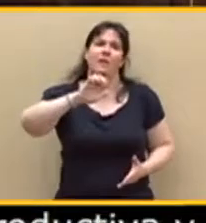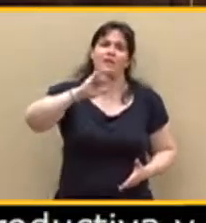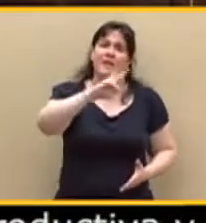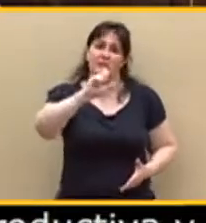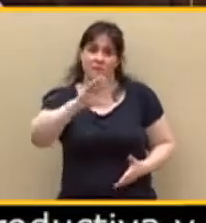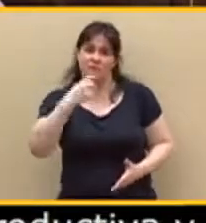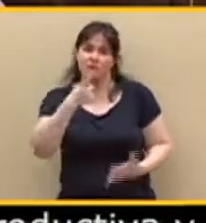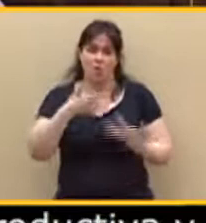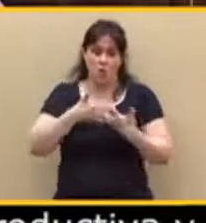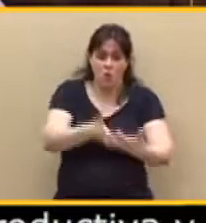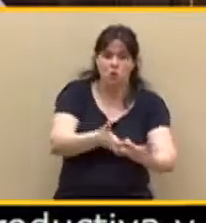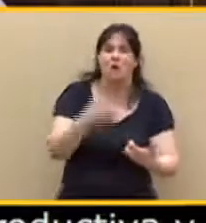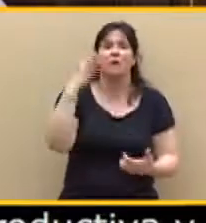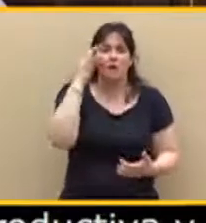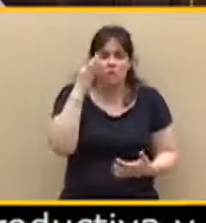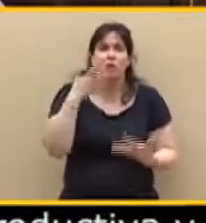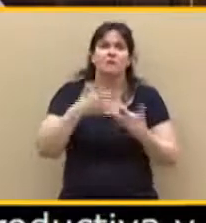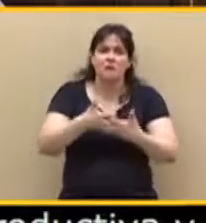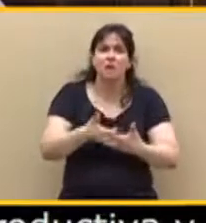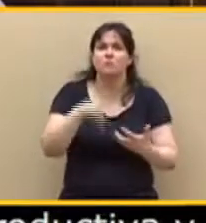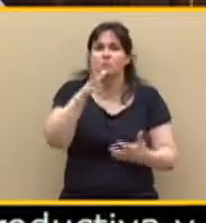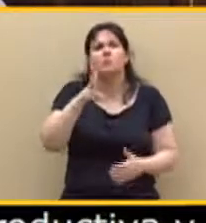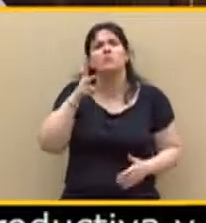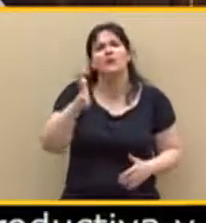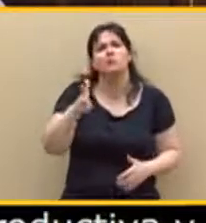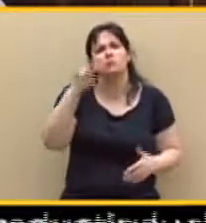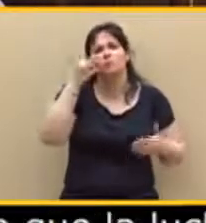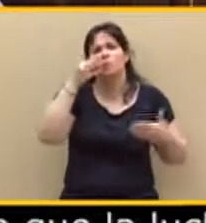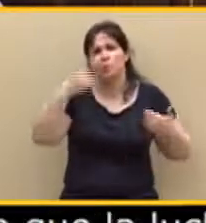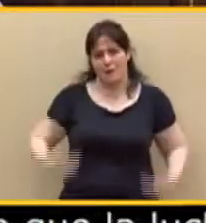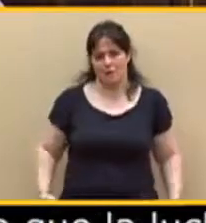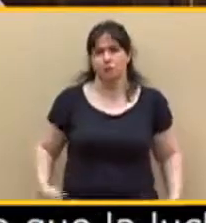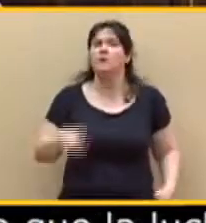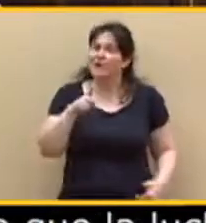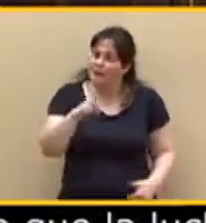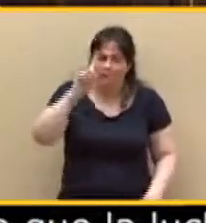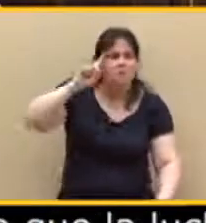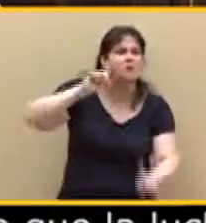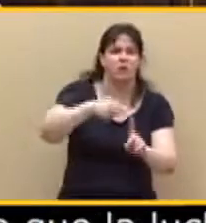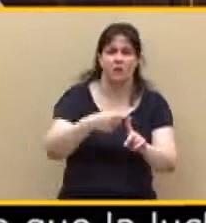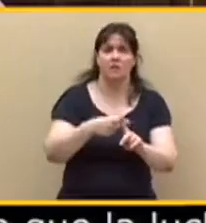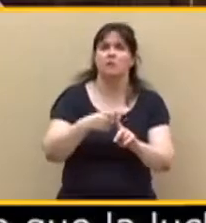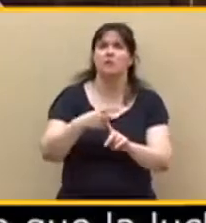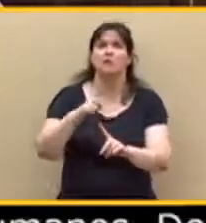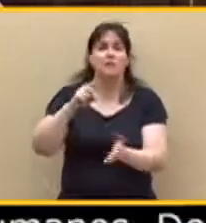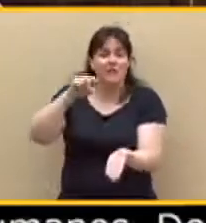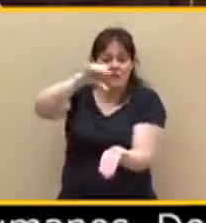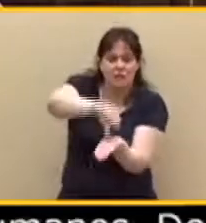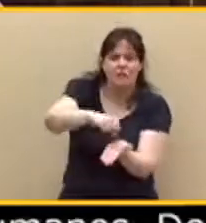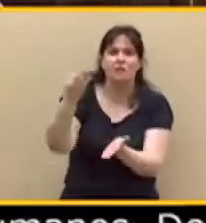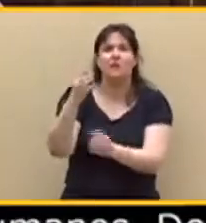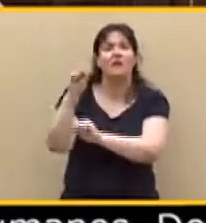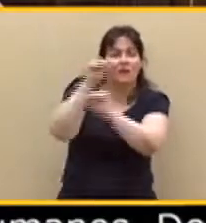de las mujeres es la lucha por los derechos humanos. De eso se trata, señorías, de poner en el centro la defensa del bien